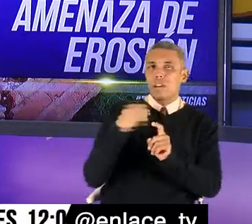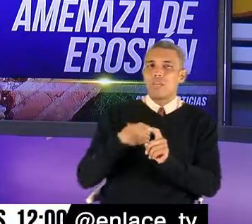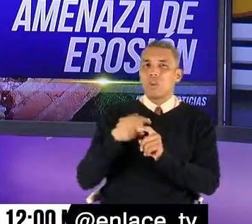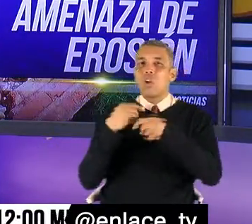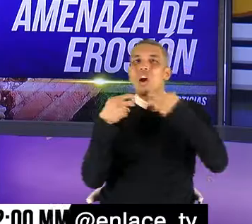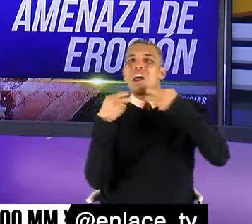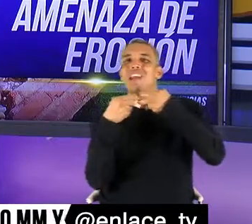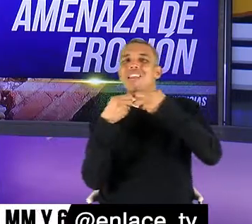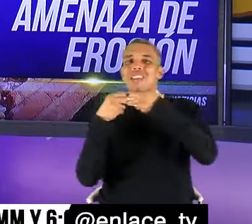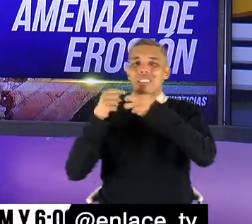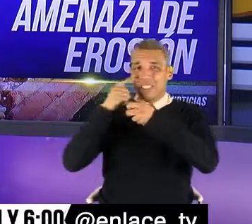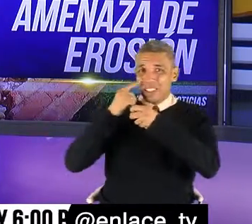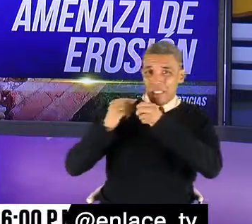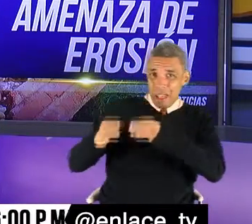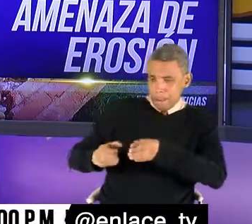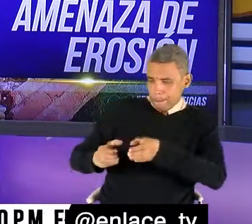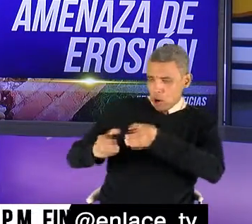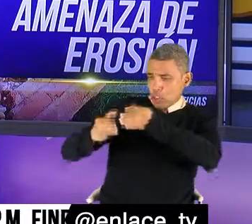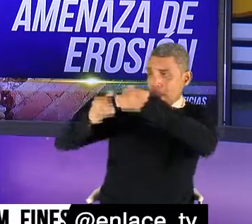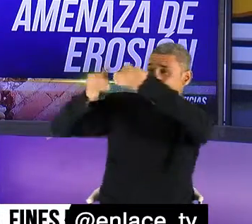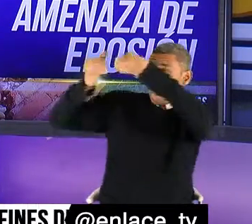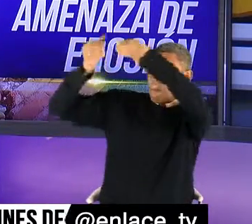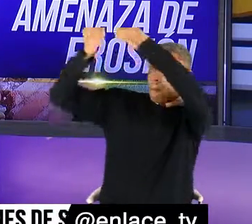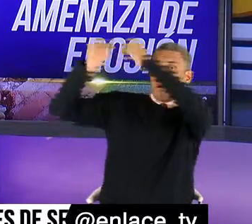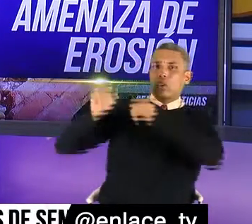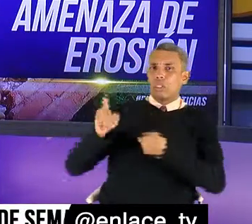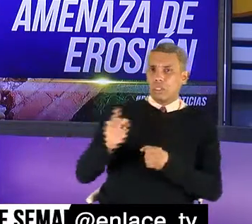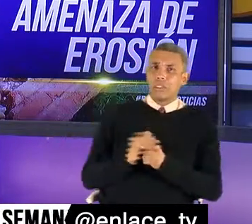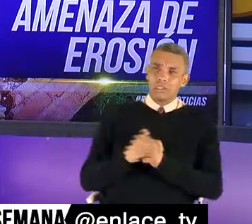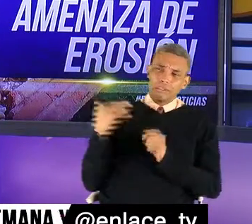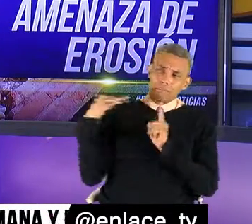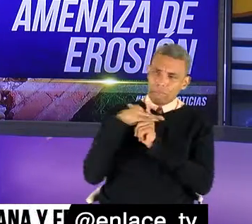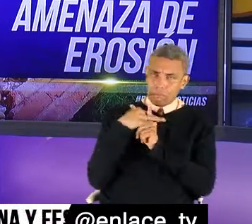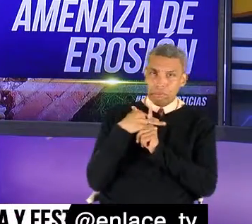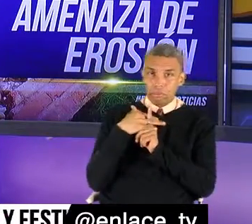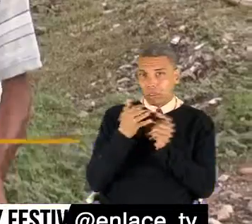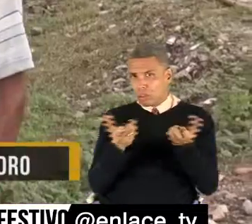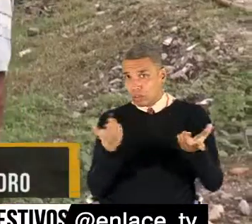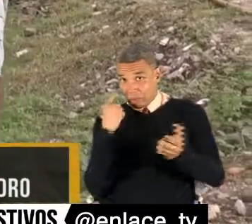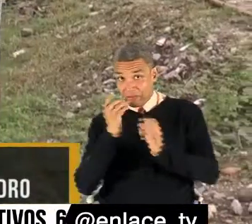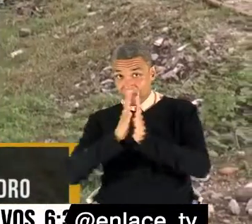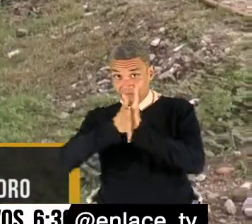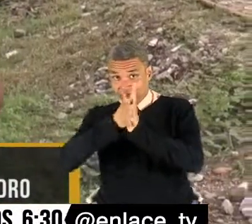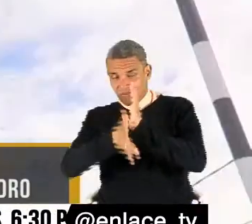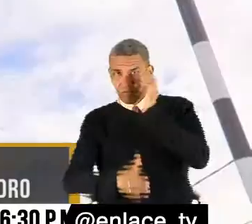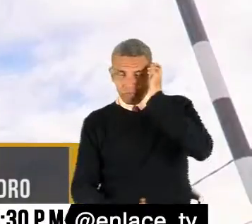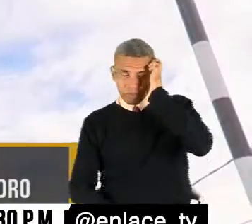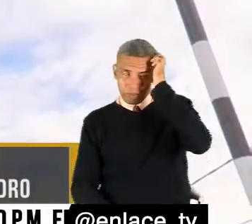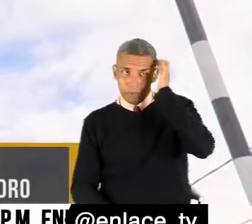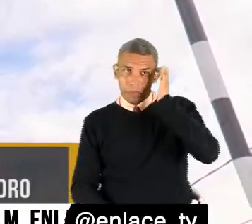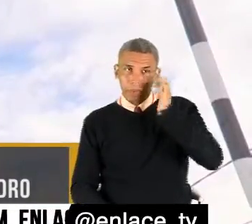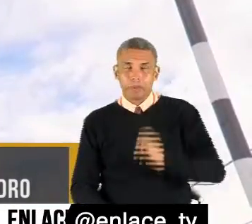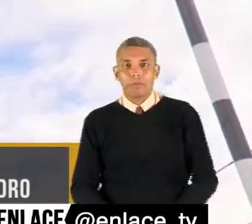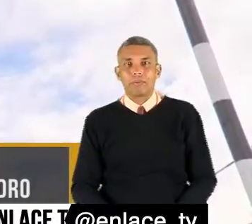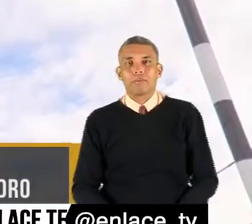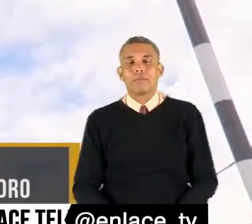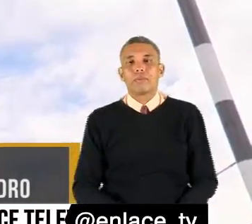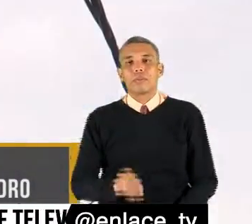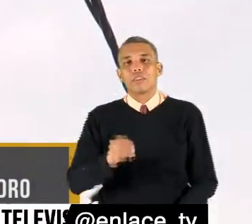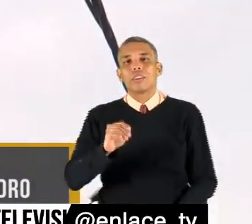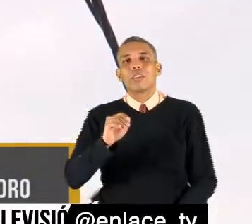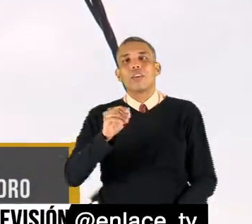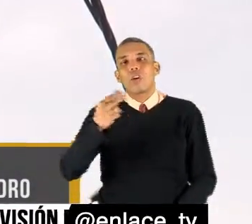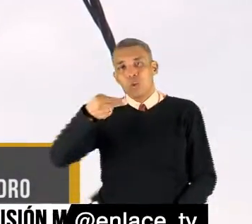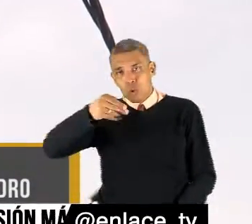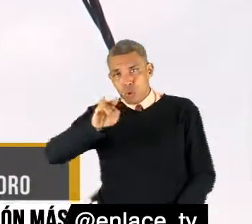de contención que se hallaba en este lugar no fue reconstruido. Gilberto Pacheco asegura que hace 2 años la empresa que